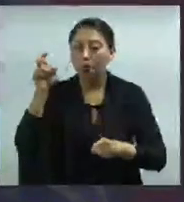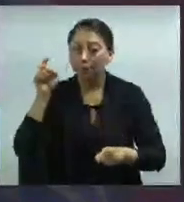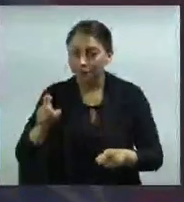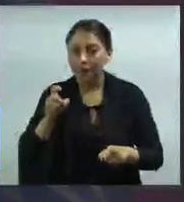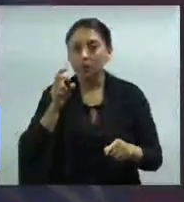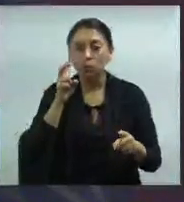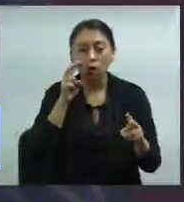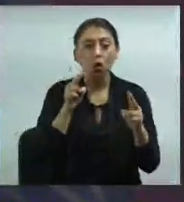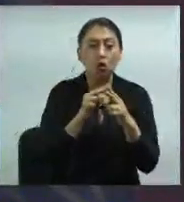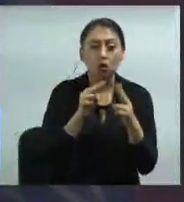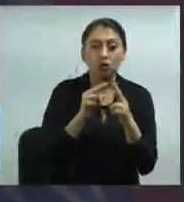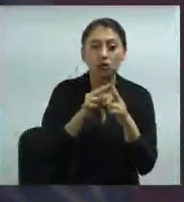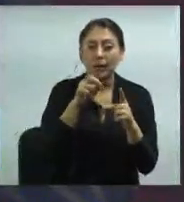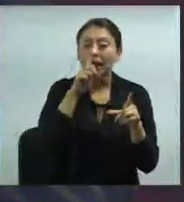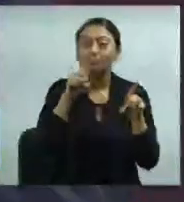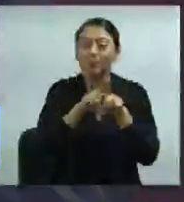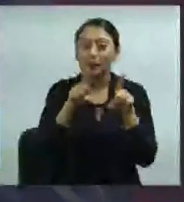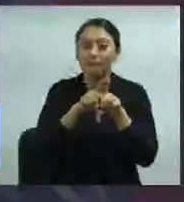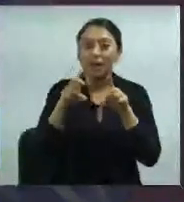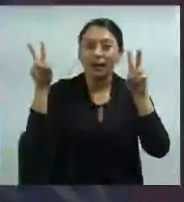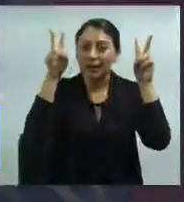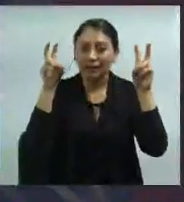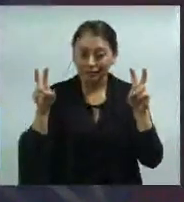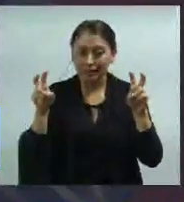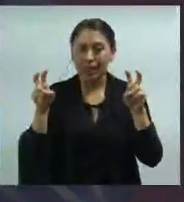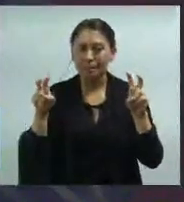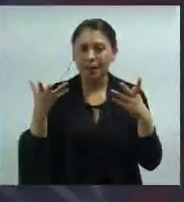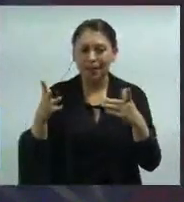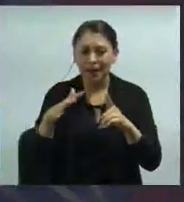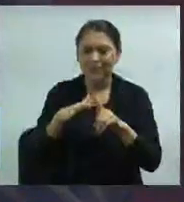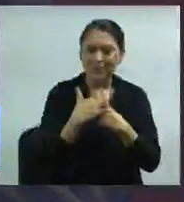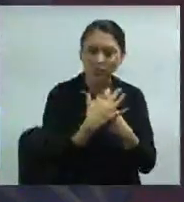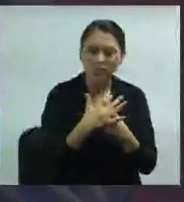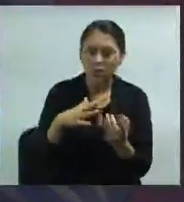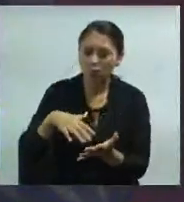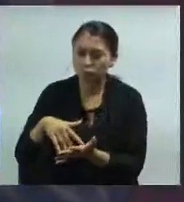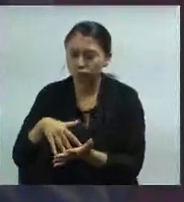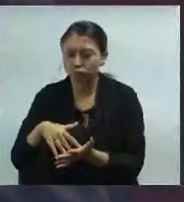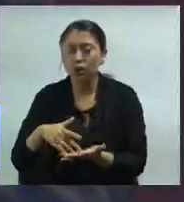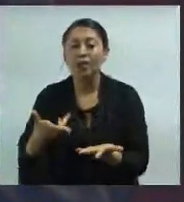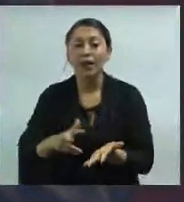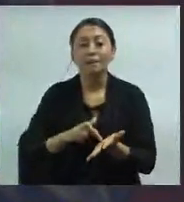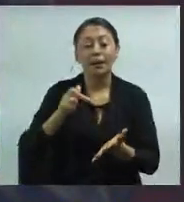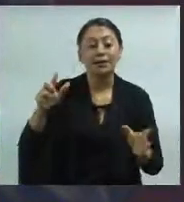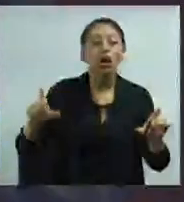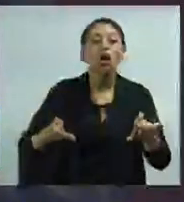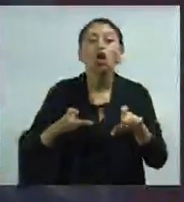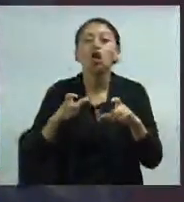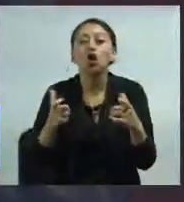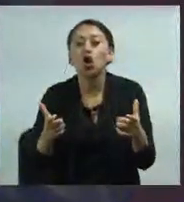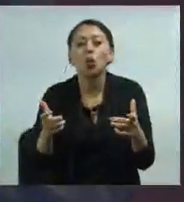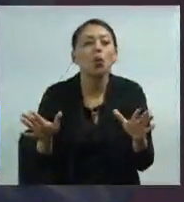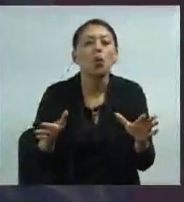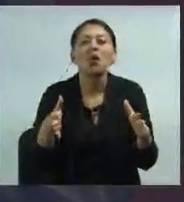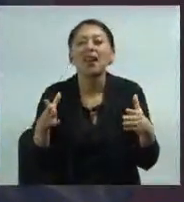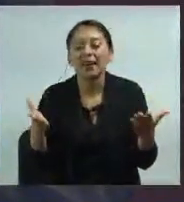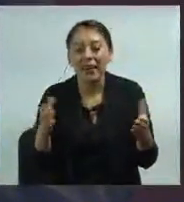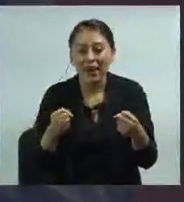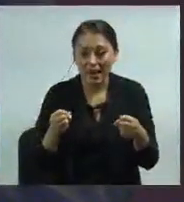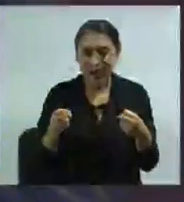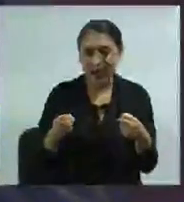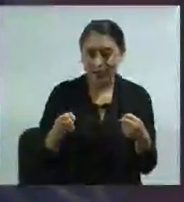cuál es el tema de la crisis que se está tratando en el país, cómo lo están tratando, qué se ha hecho, cuáles han sido las